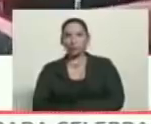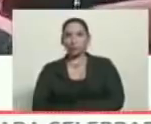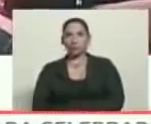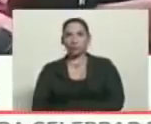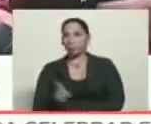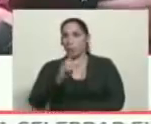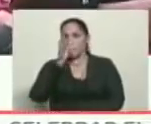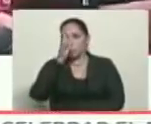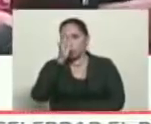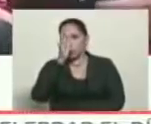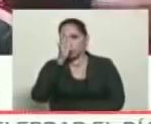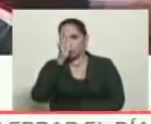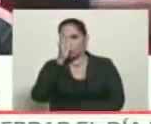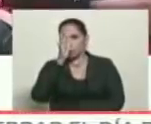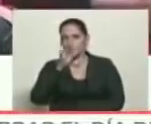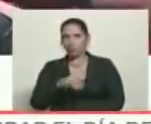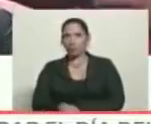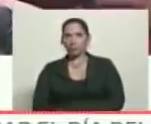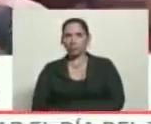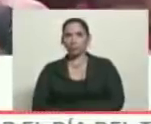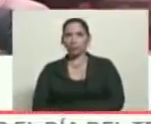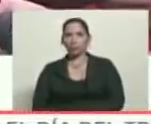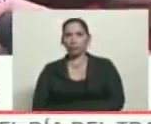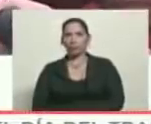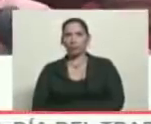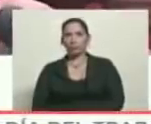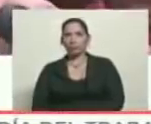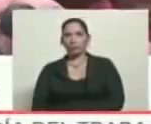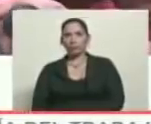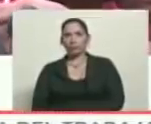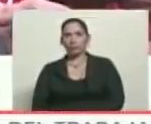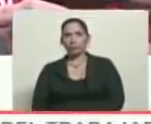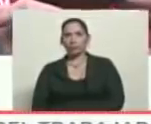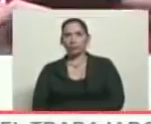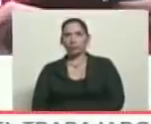burla. Es como una señal